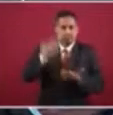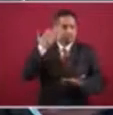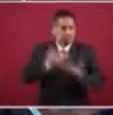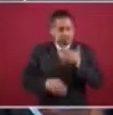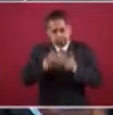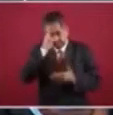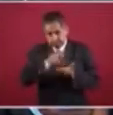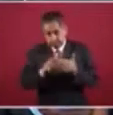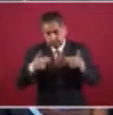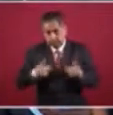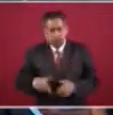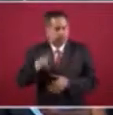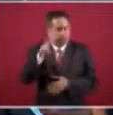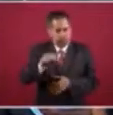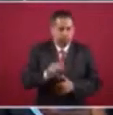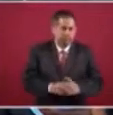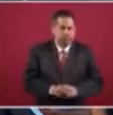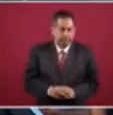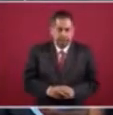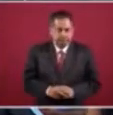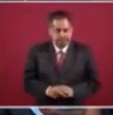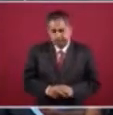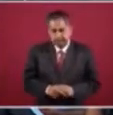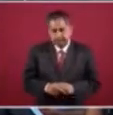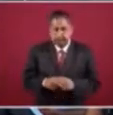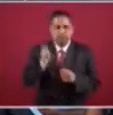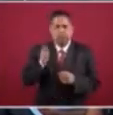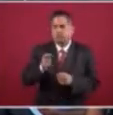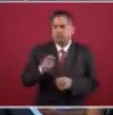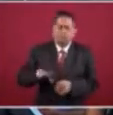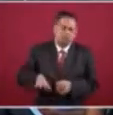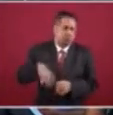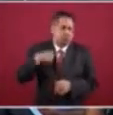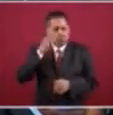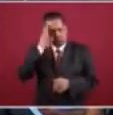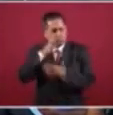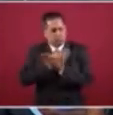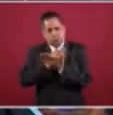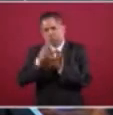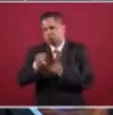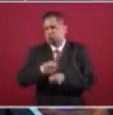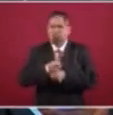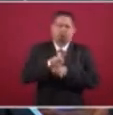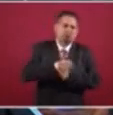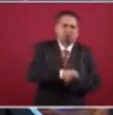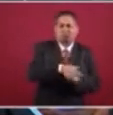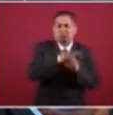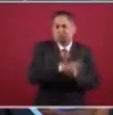humanos, sin el uso de la fuerza,